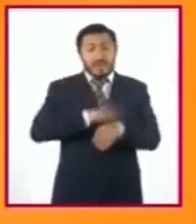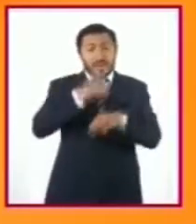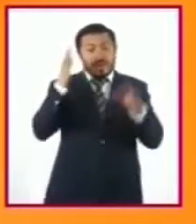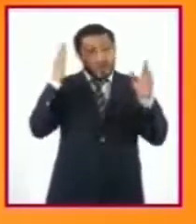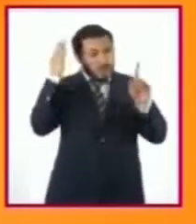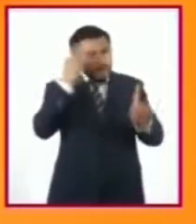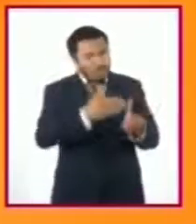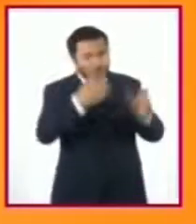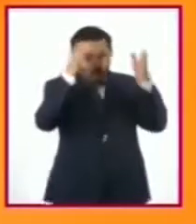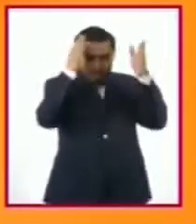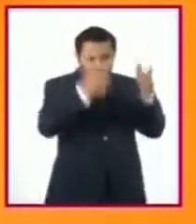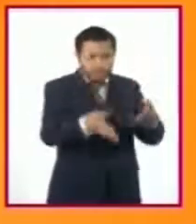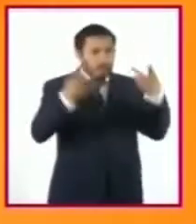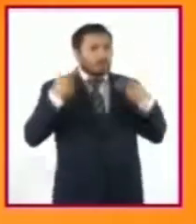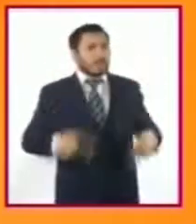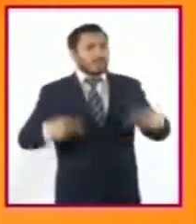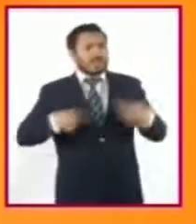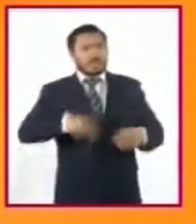la naturaleza.